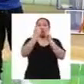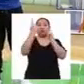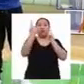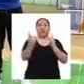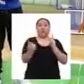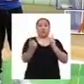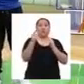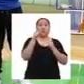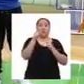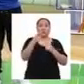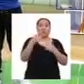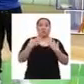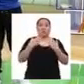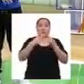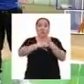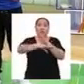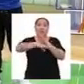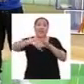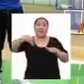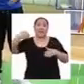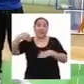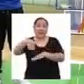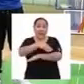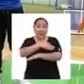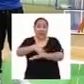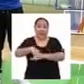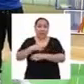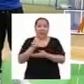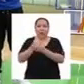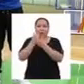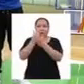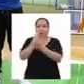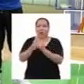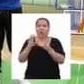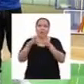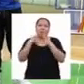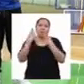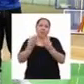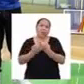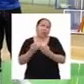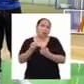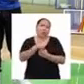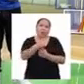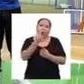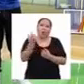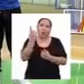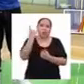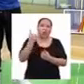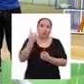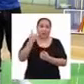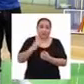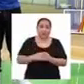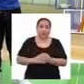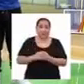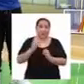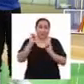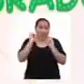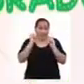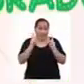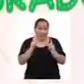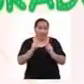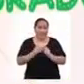es que tienen que salir a la calle para ayudar a algún familiar u otra urgencia, ¿de acuerdo?